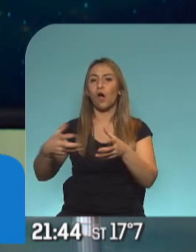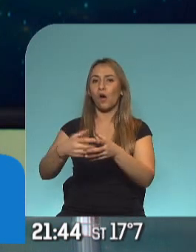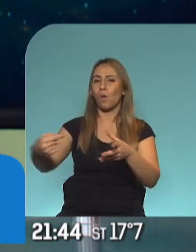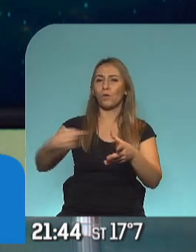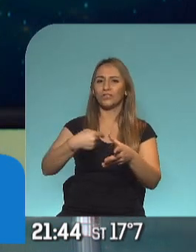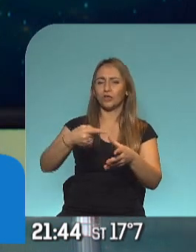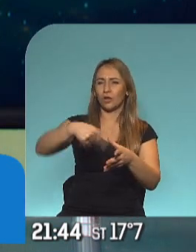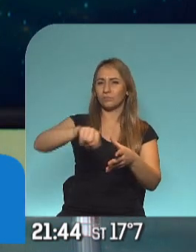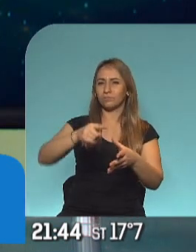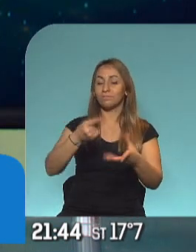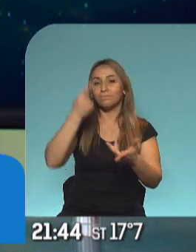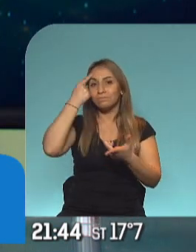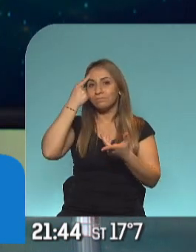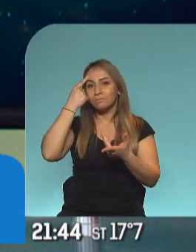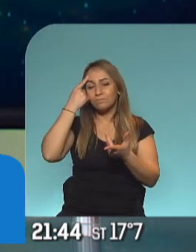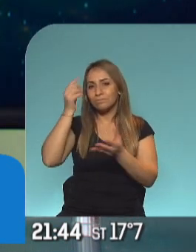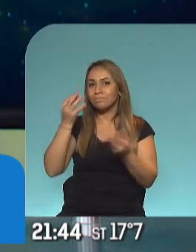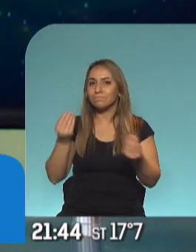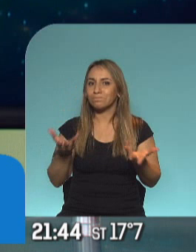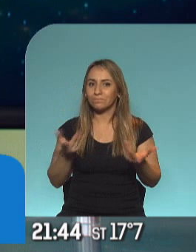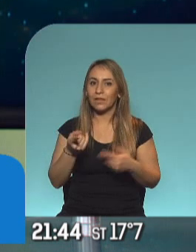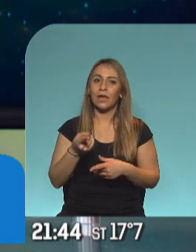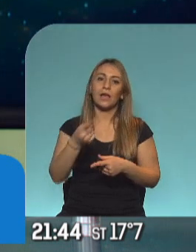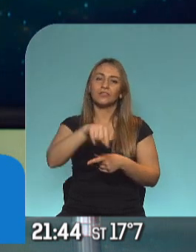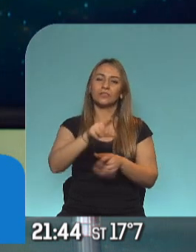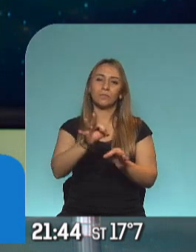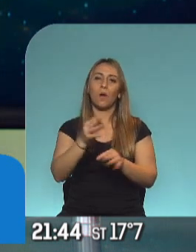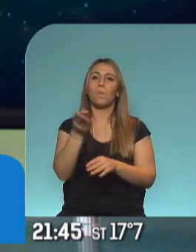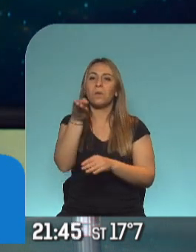porcentaje mínimo? ¿Tendrán en cuenta que ese porcentaje mínimo suelen tener